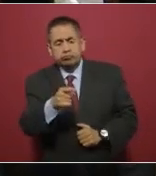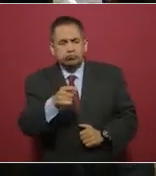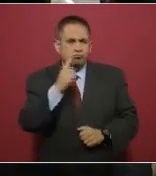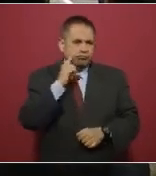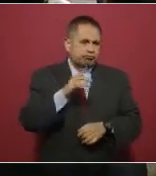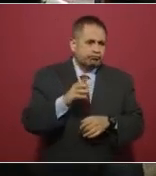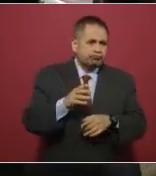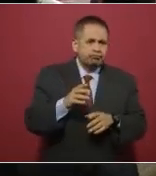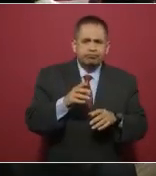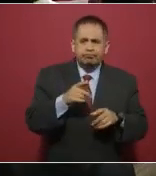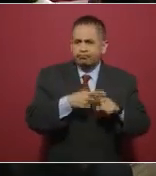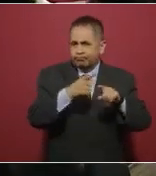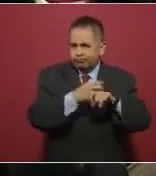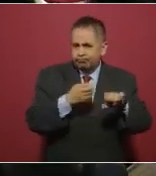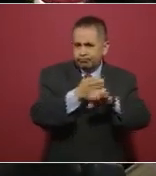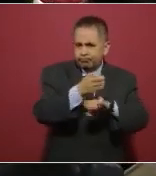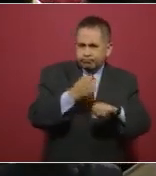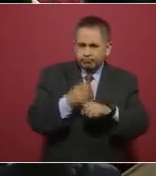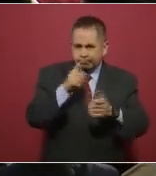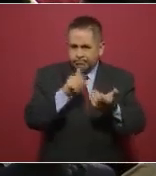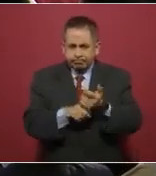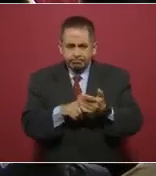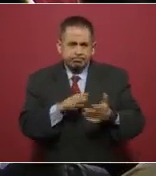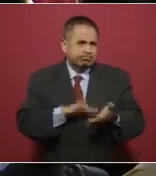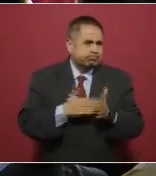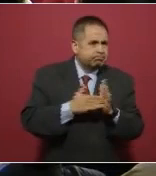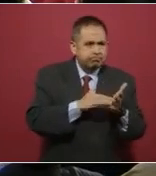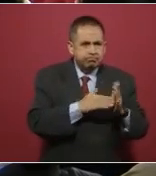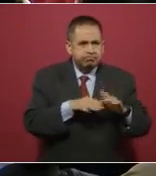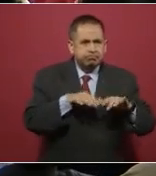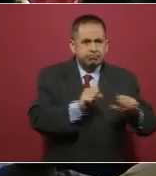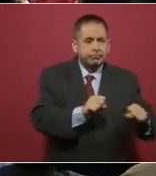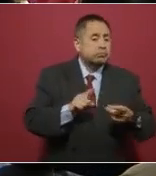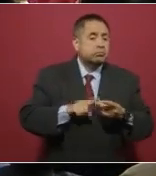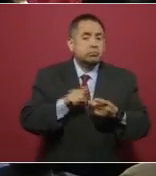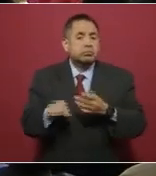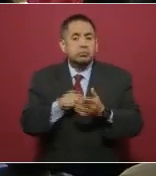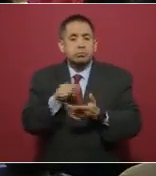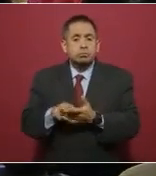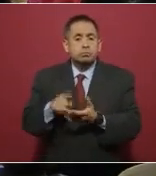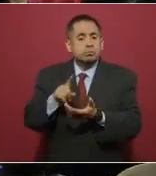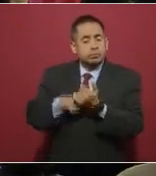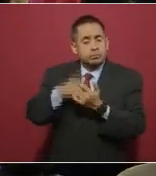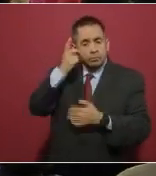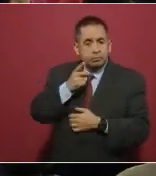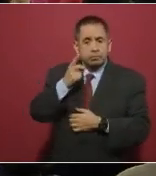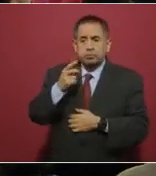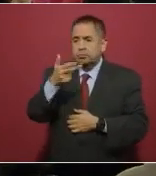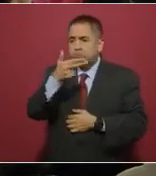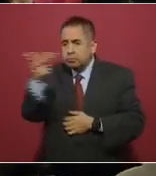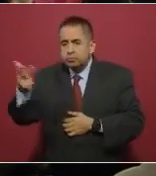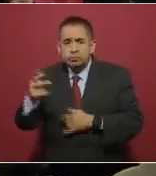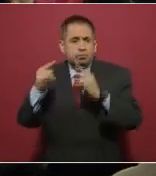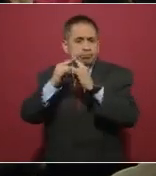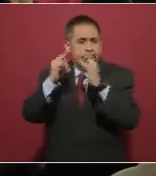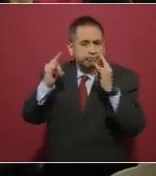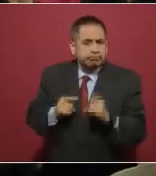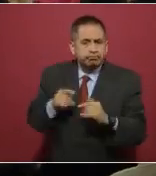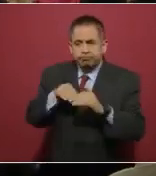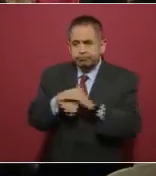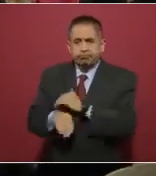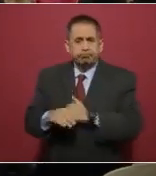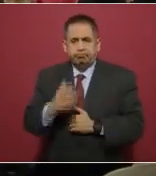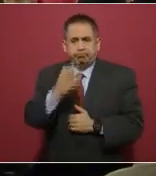estados y se hospedaban en hoteles, en campamentos.